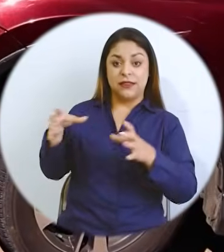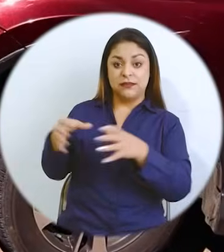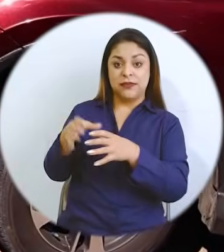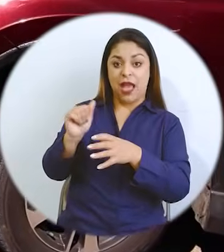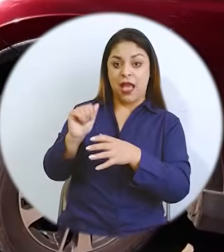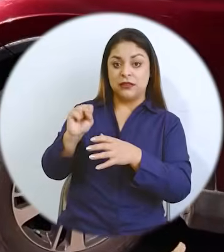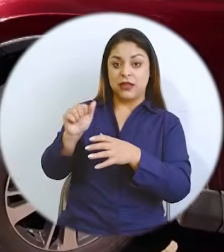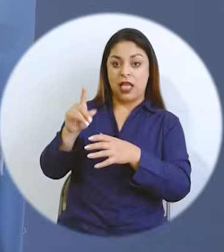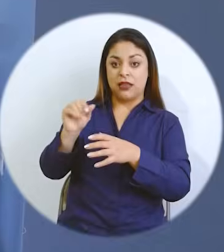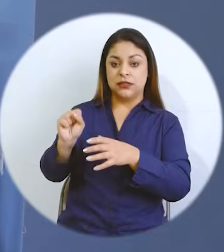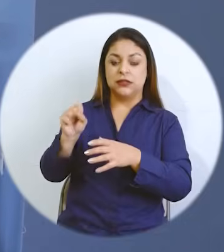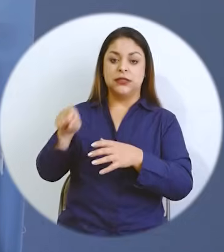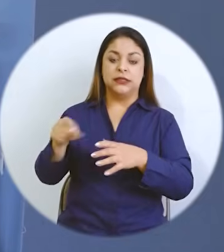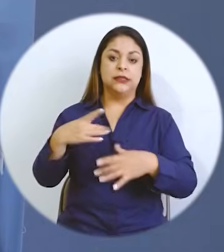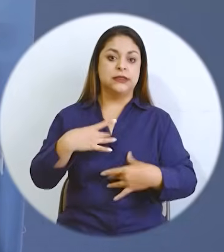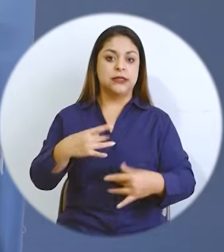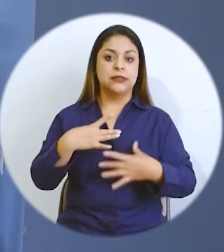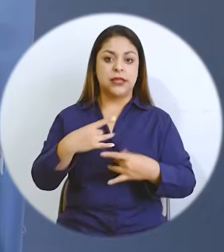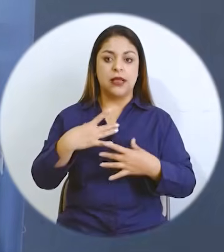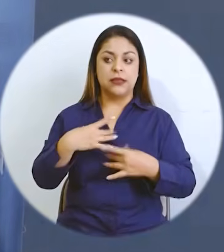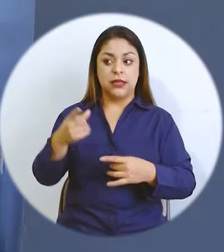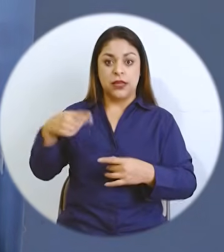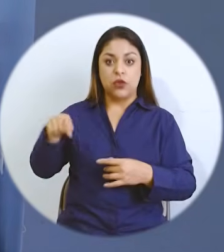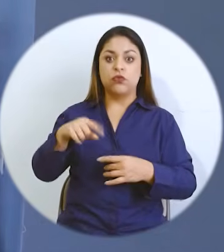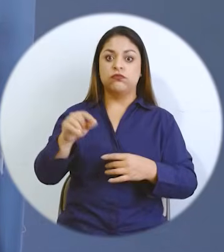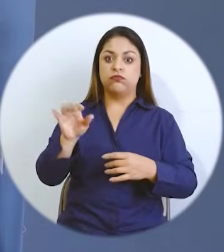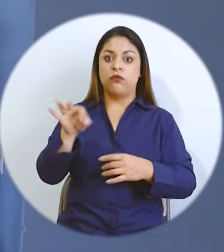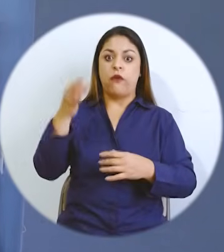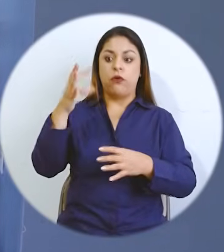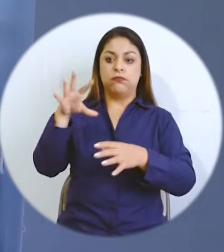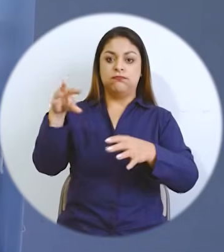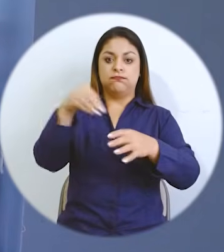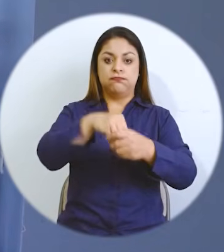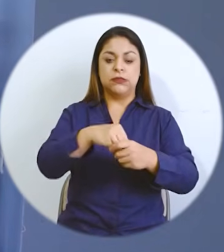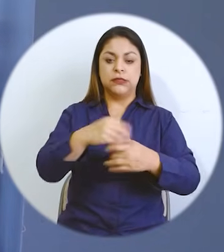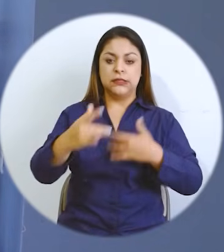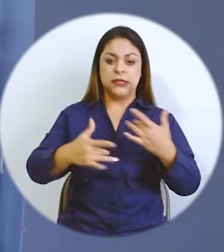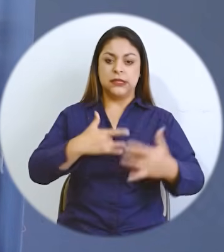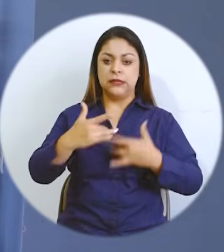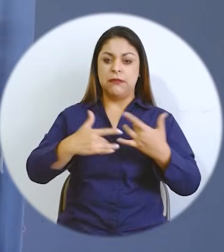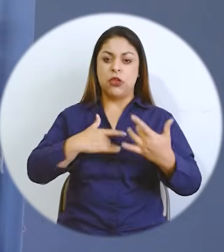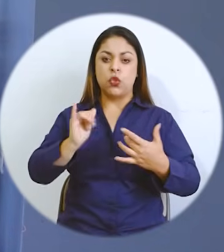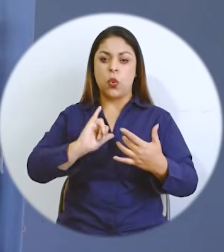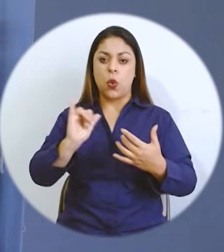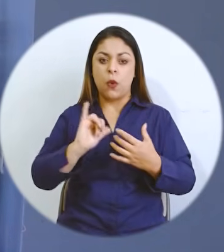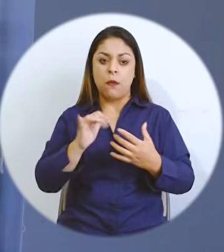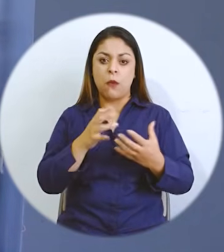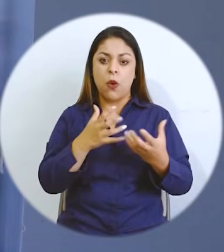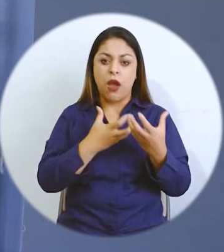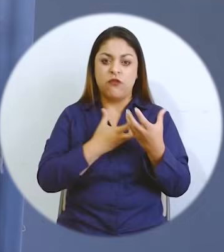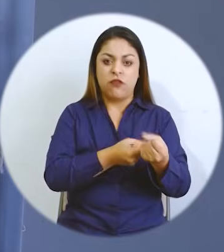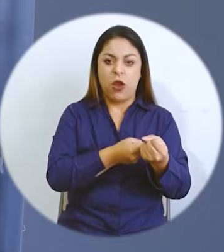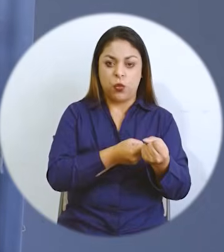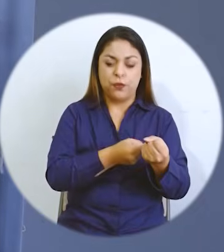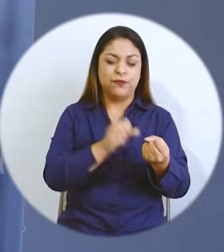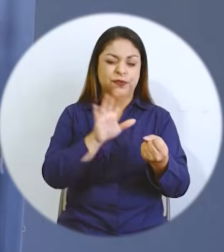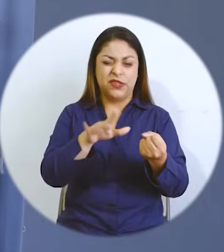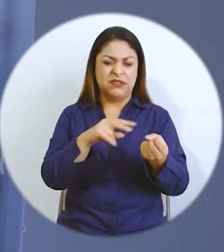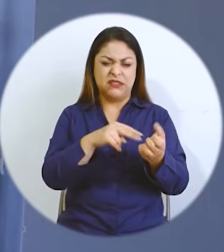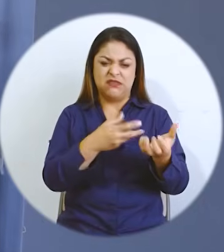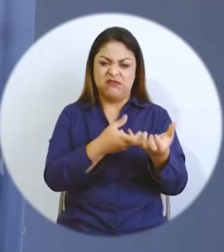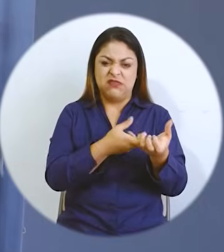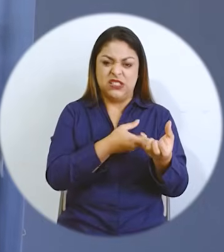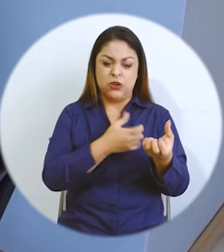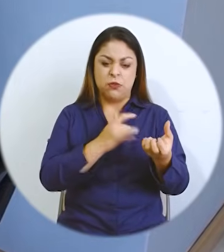asadas, lo interesante es cómo esto forma parte de un sentimiento de arraigo. ¿Qué quiere decir esto? De que al